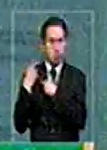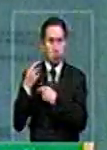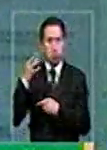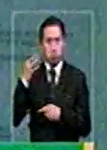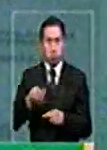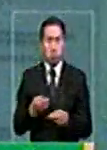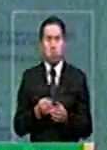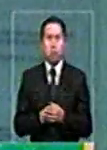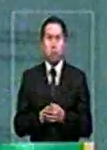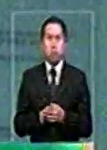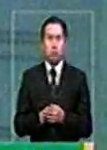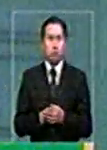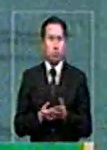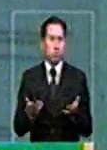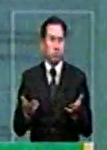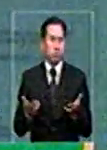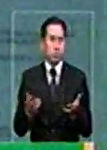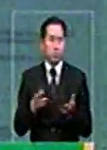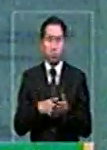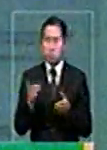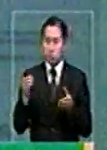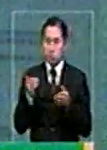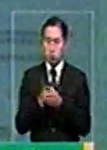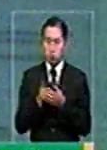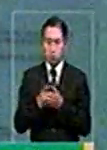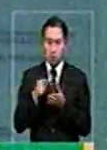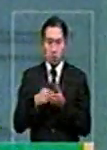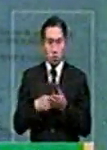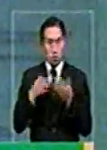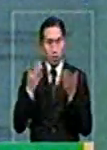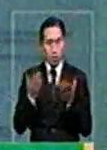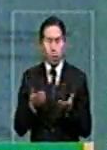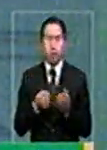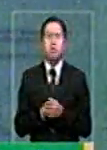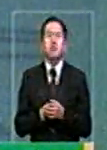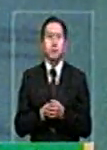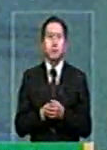Entonces, hay documentación